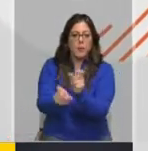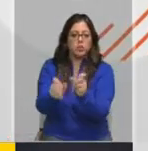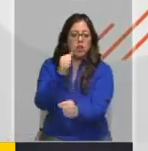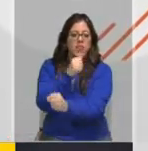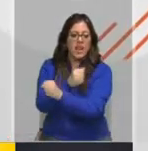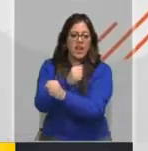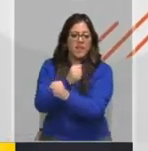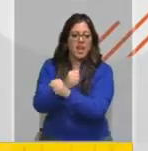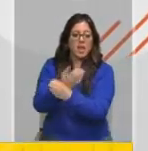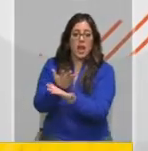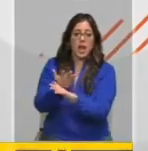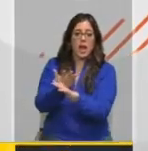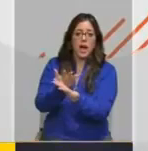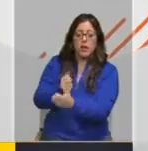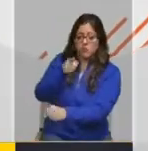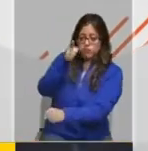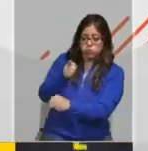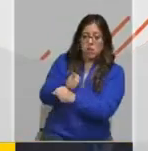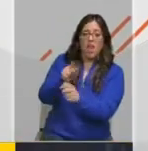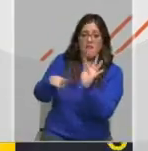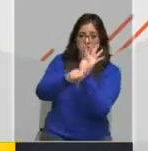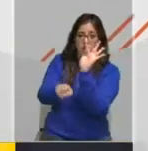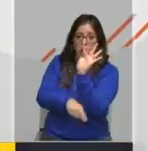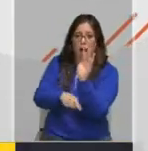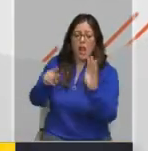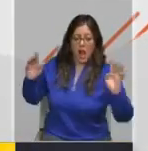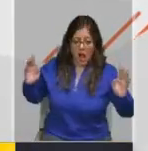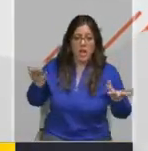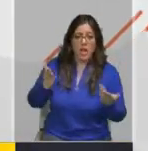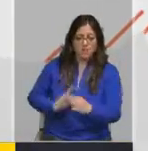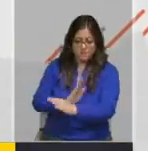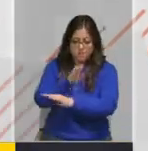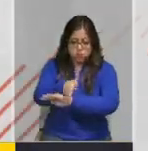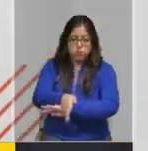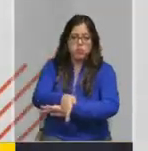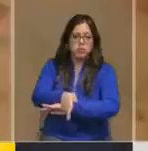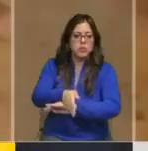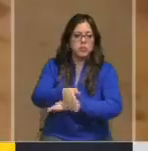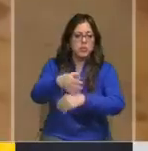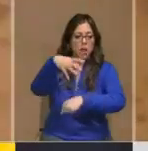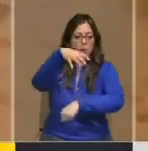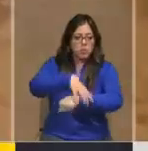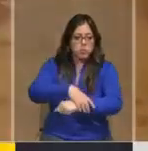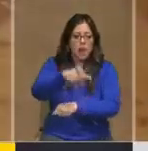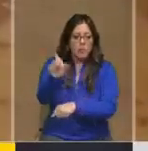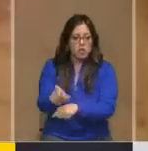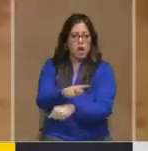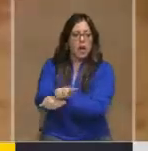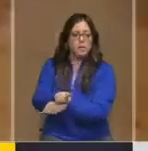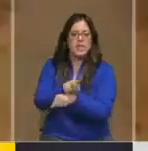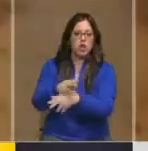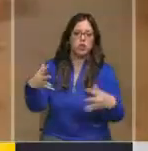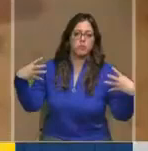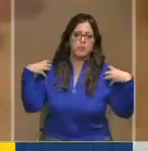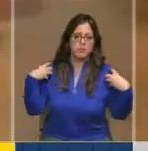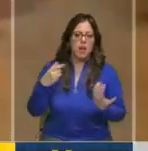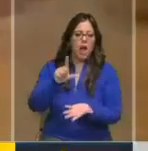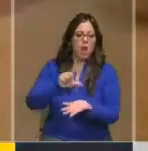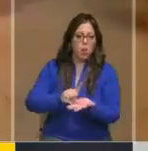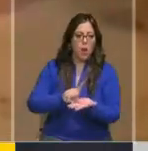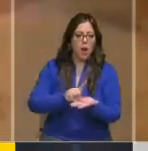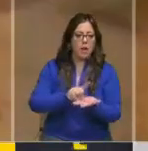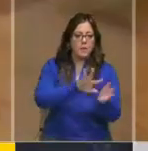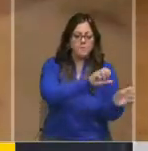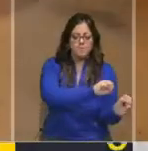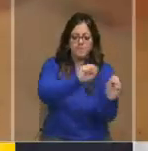por instrucción de la fiscalía llegaron hasta ese lugar para detener precisamente al administrador de este recinto. Fue llevado hasta